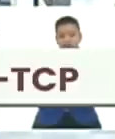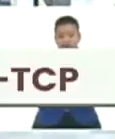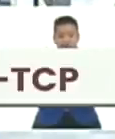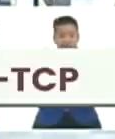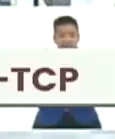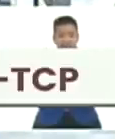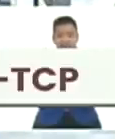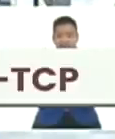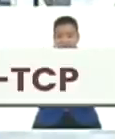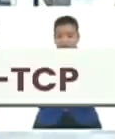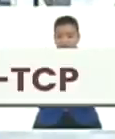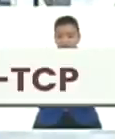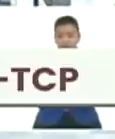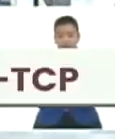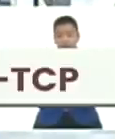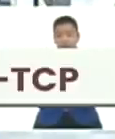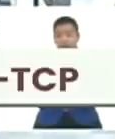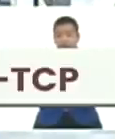de